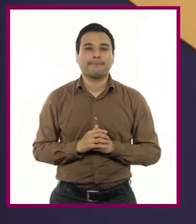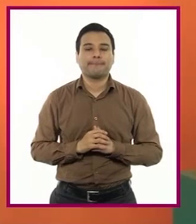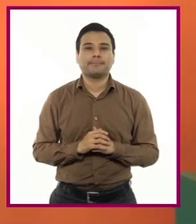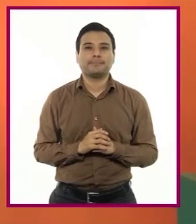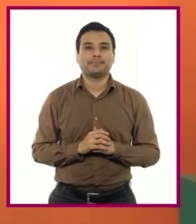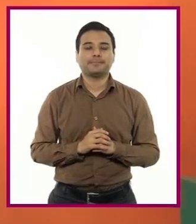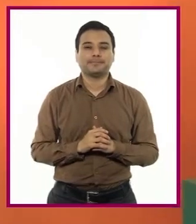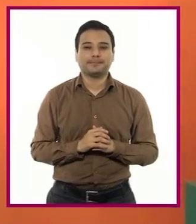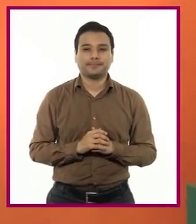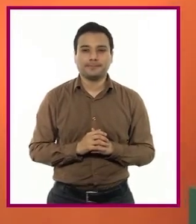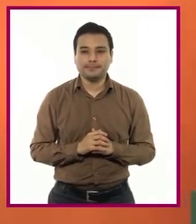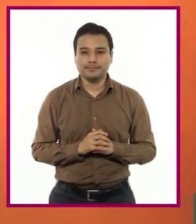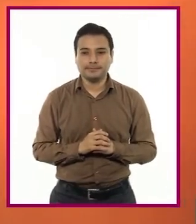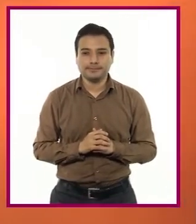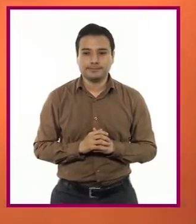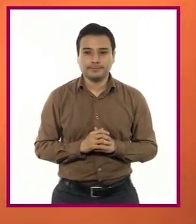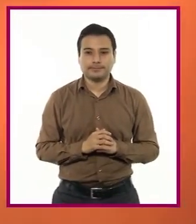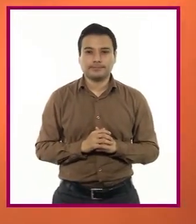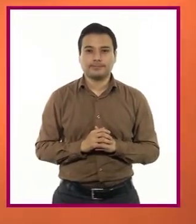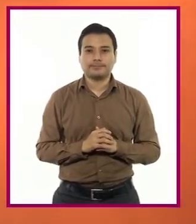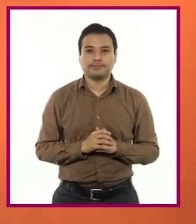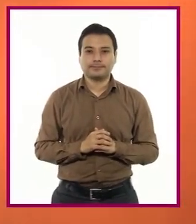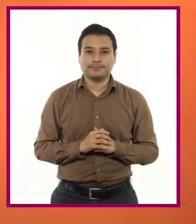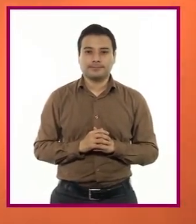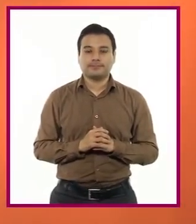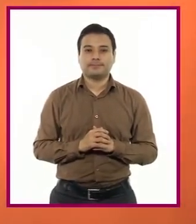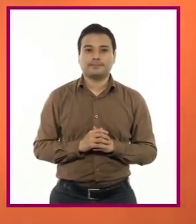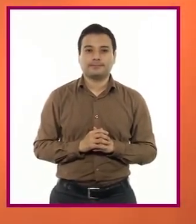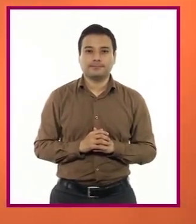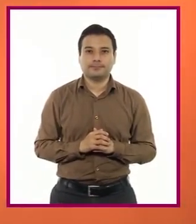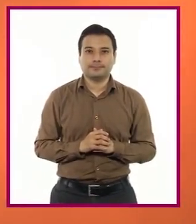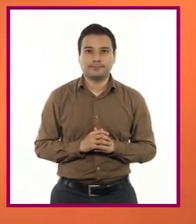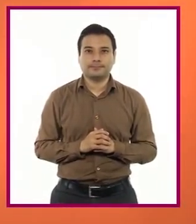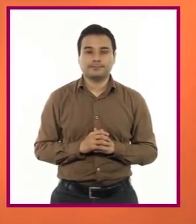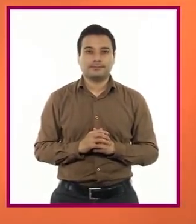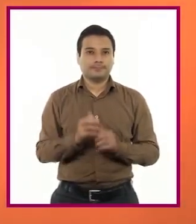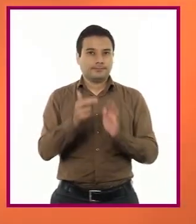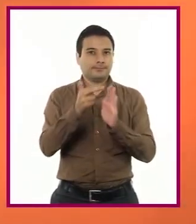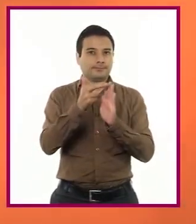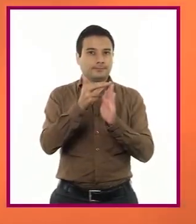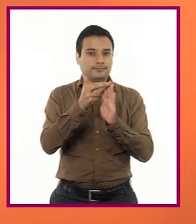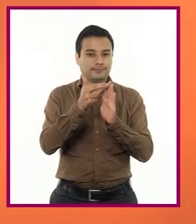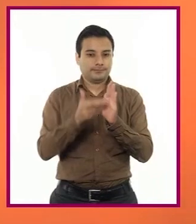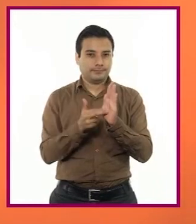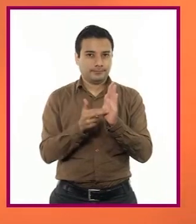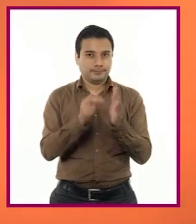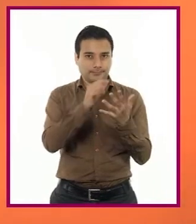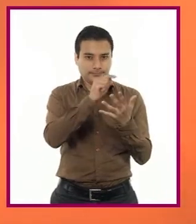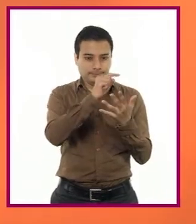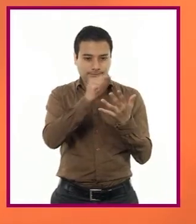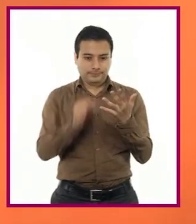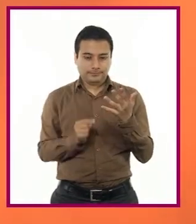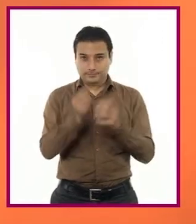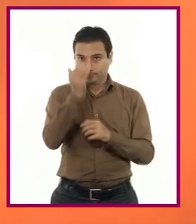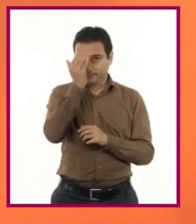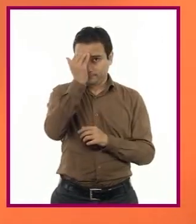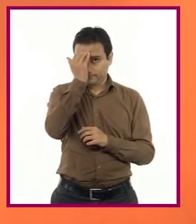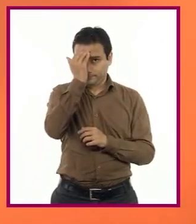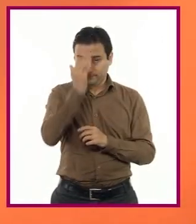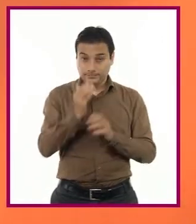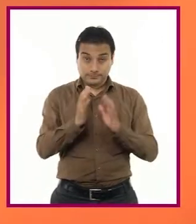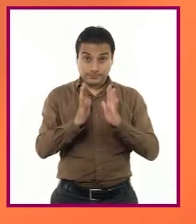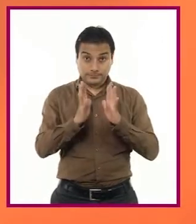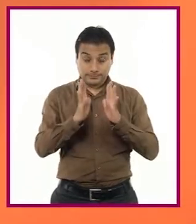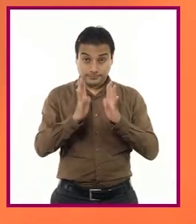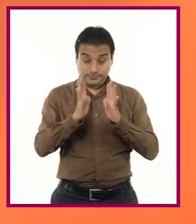ellos. ¿Qué les parece si ahora que conocemos los criterios de congruencia e identificamos cada uno de ellos,